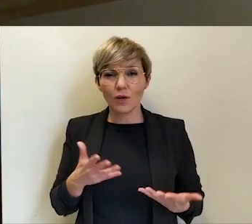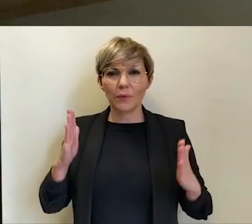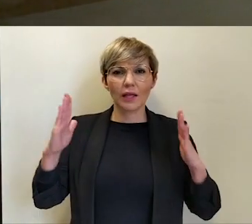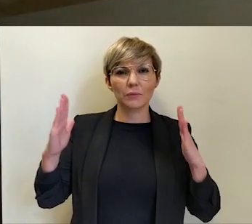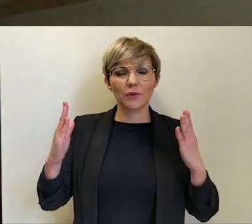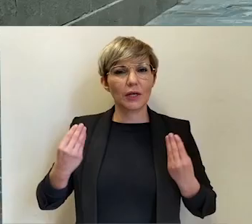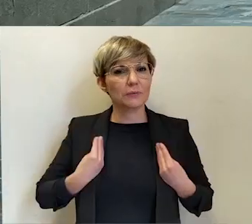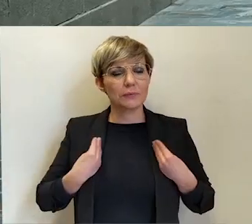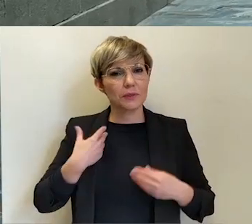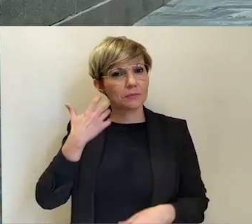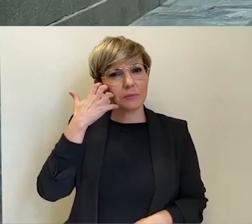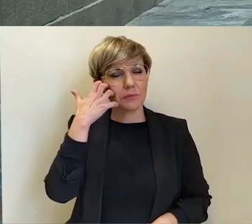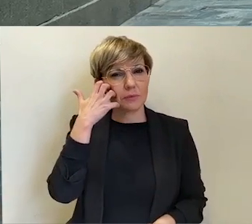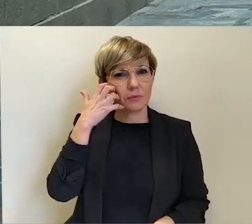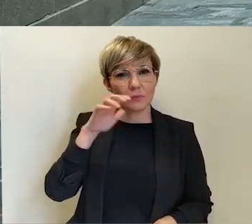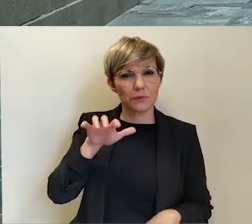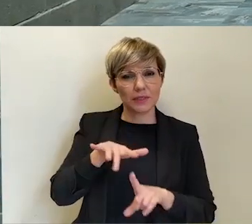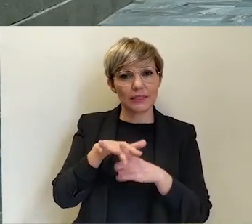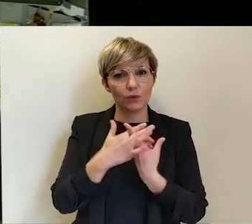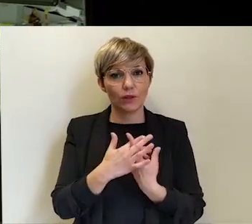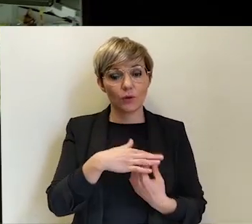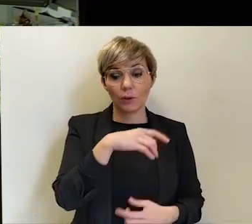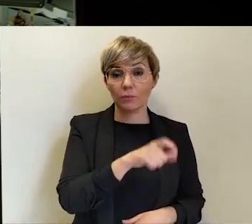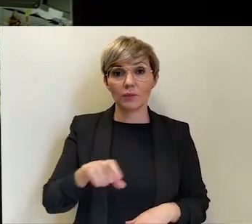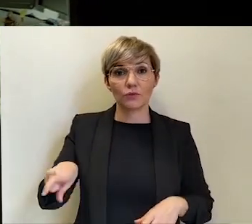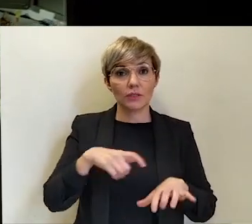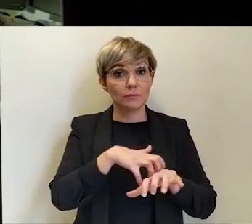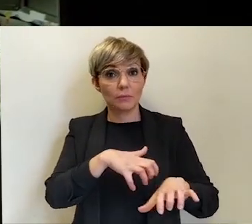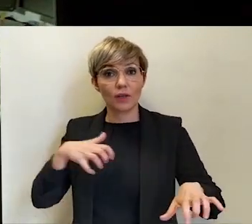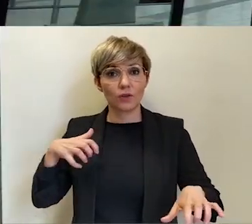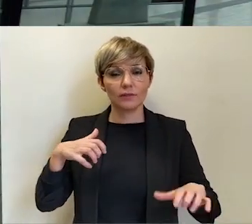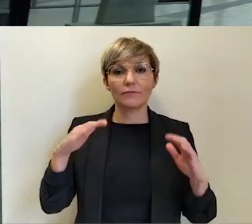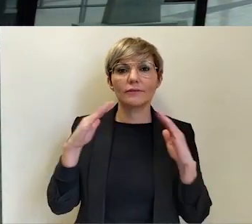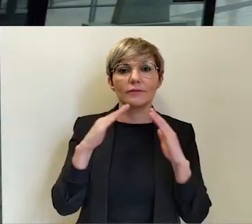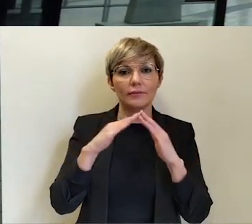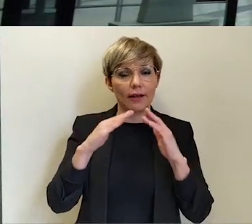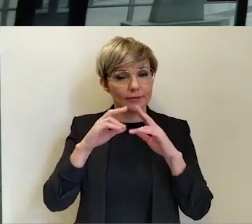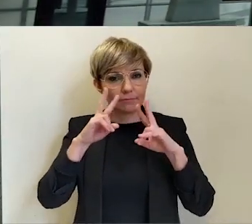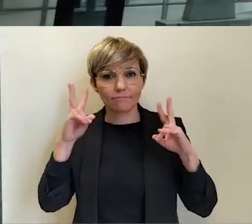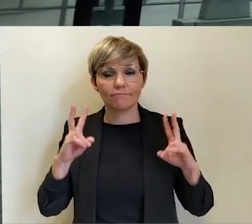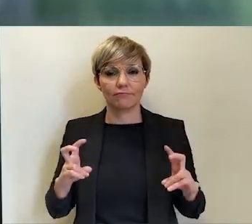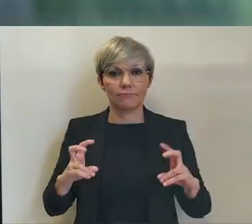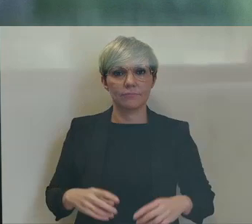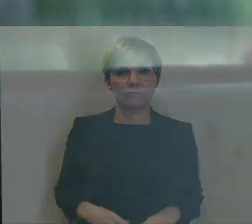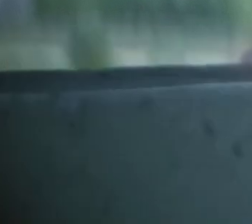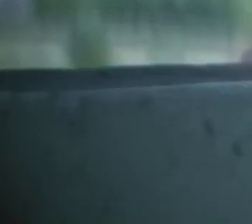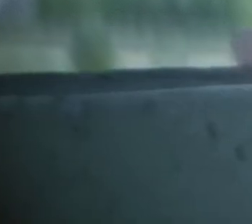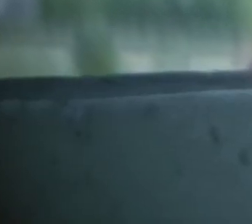Estamos viviendo momentos excepcionales en los que la mayor parte de la ciudadanía se encuentra en situación de confinamiento